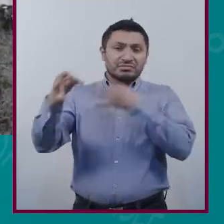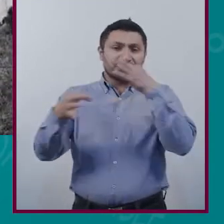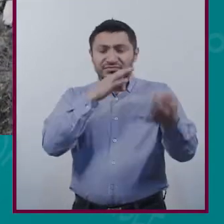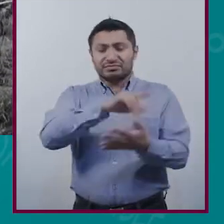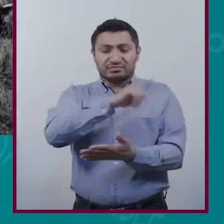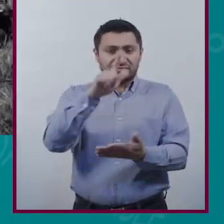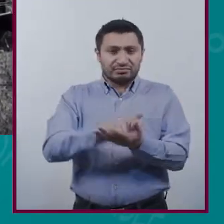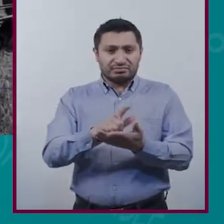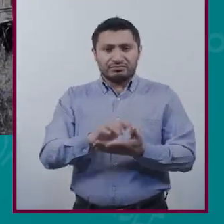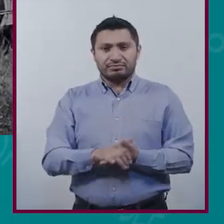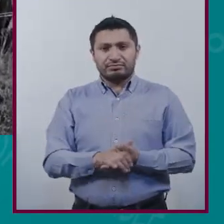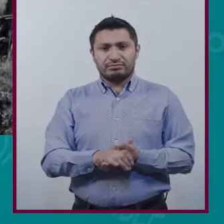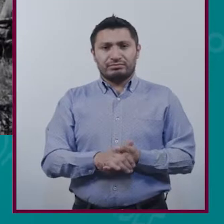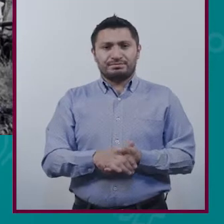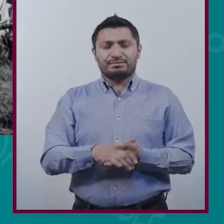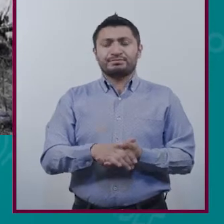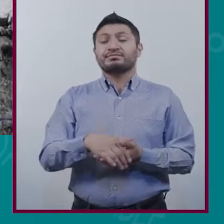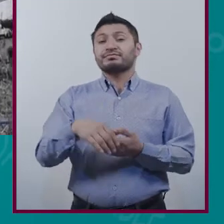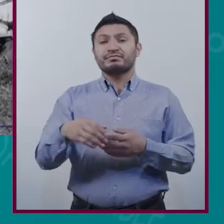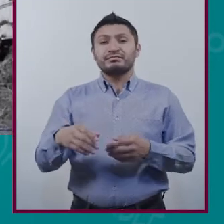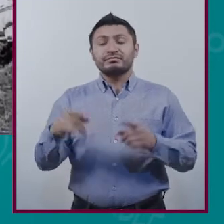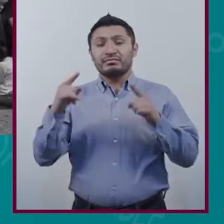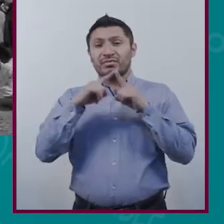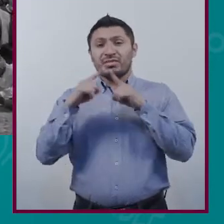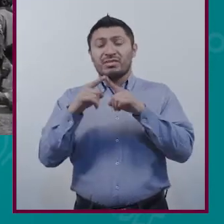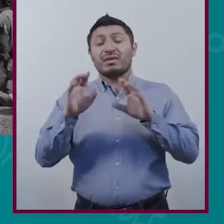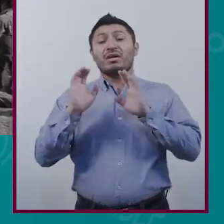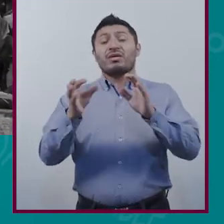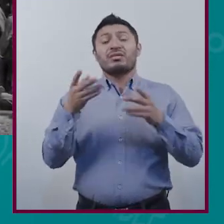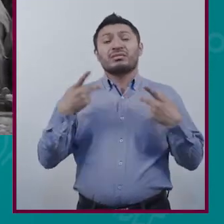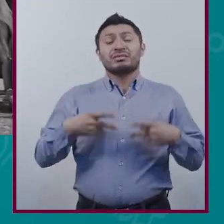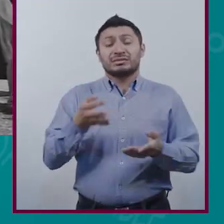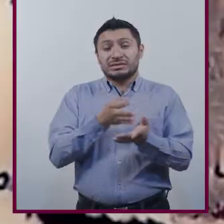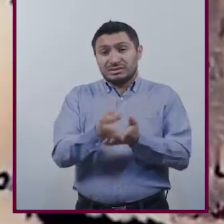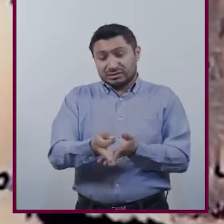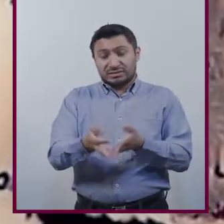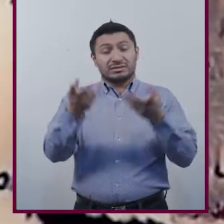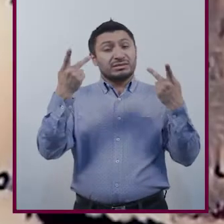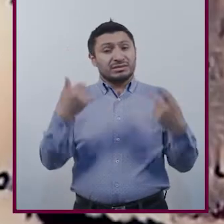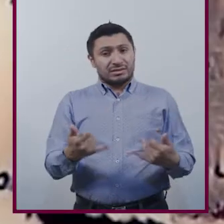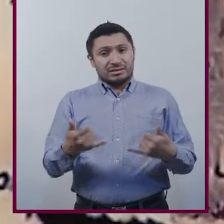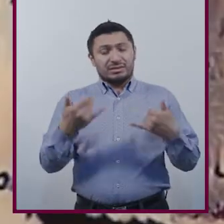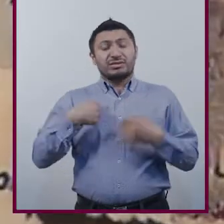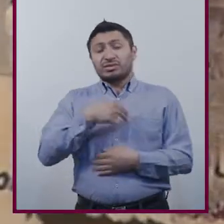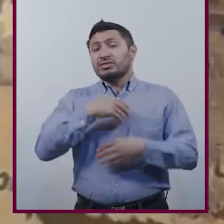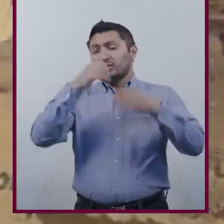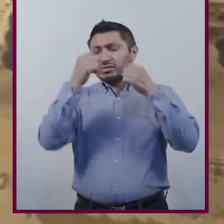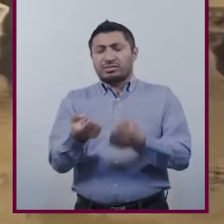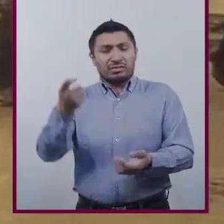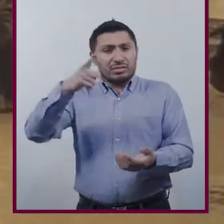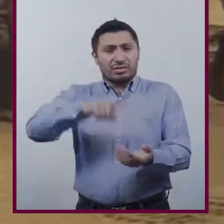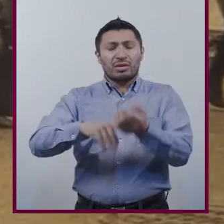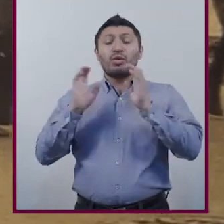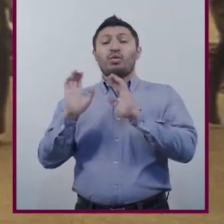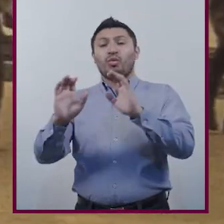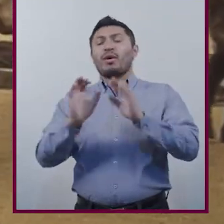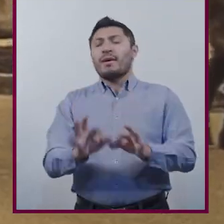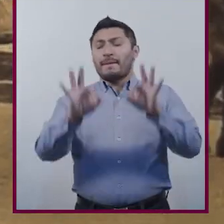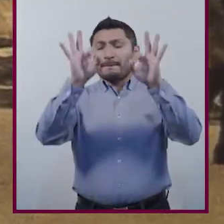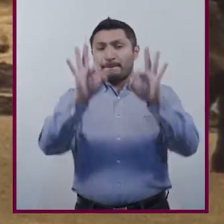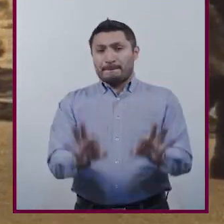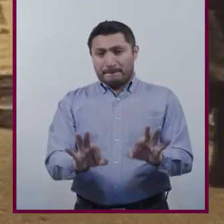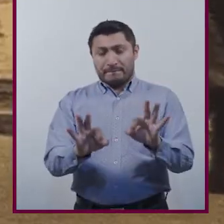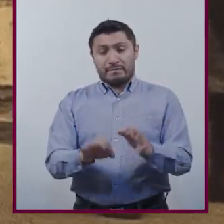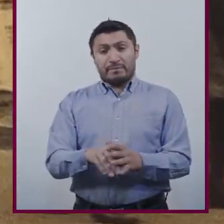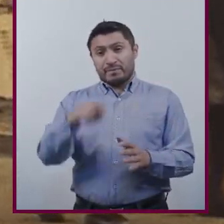la ley. Dejamos los templos al cuidado de los fieles, y estamos seguros que en ello conservarán con toda solicitud los